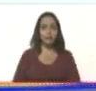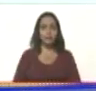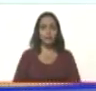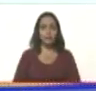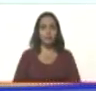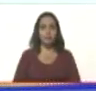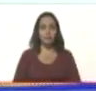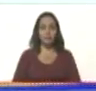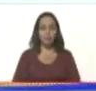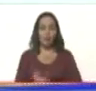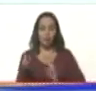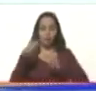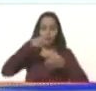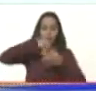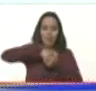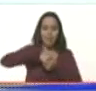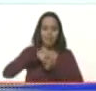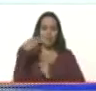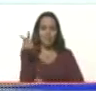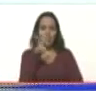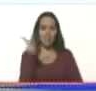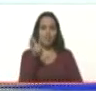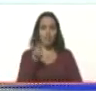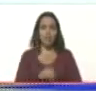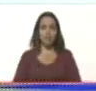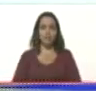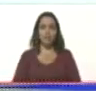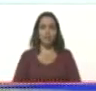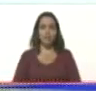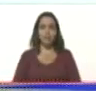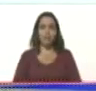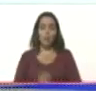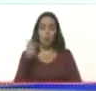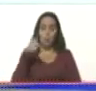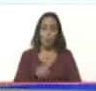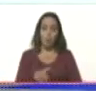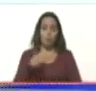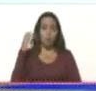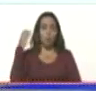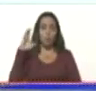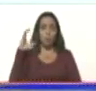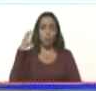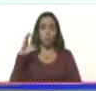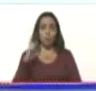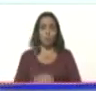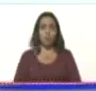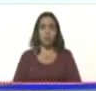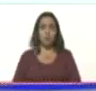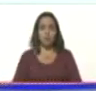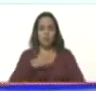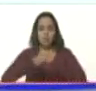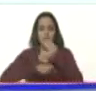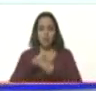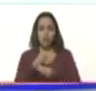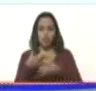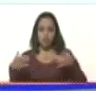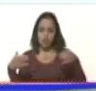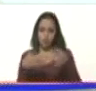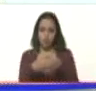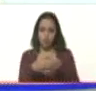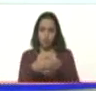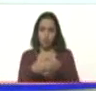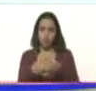con meterse en Venezuela. Hoy en Bogotá hubo una reunión